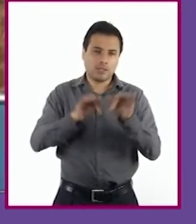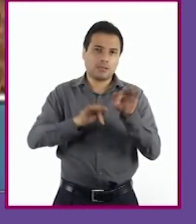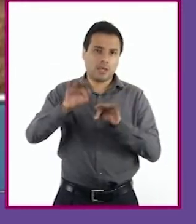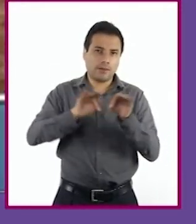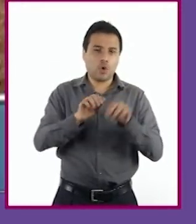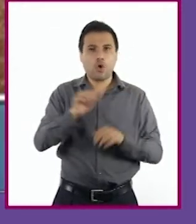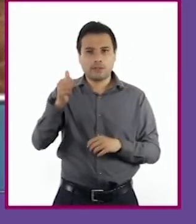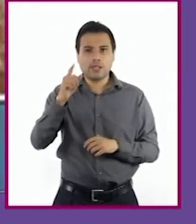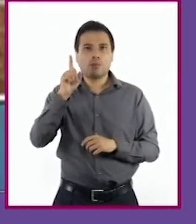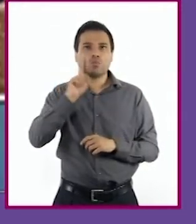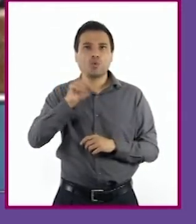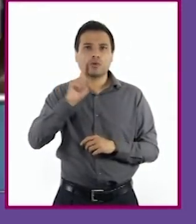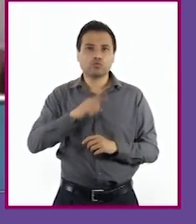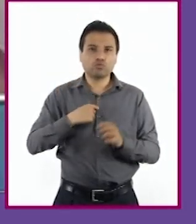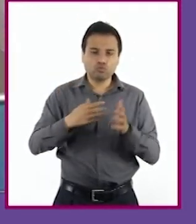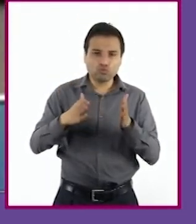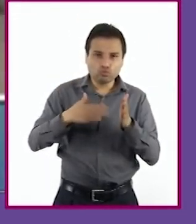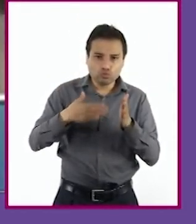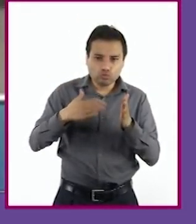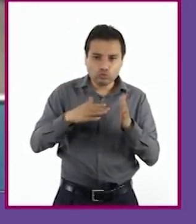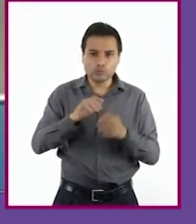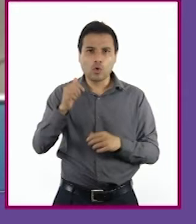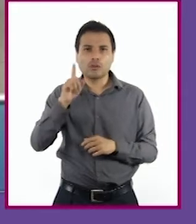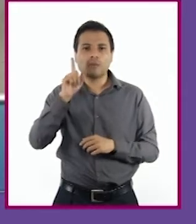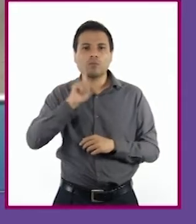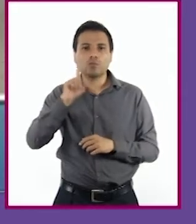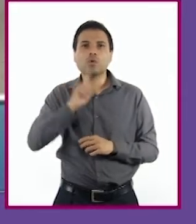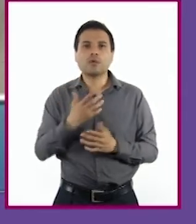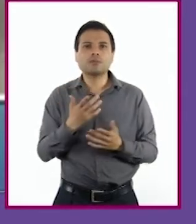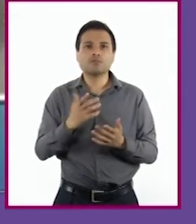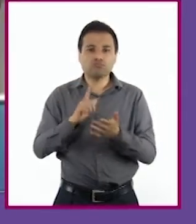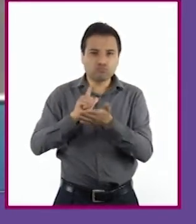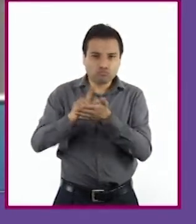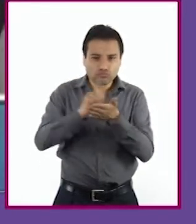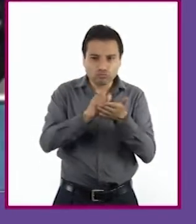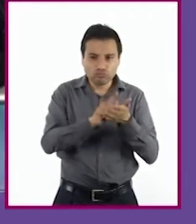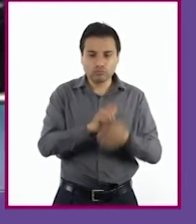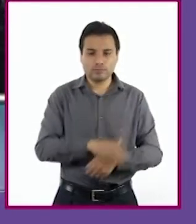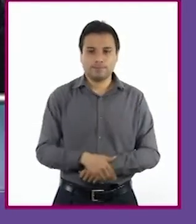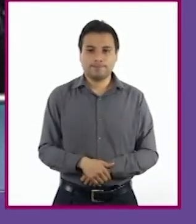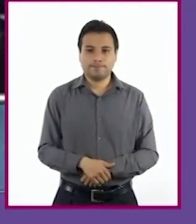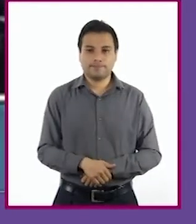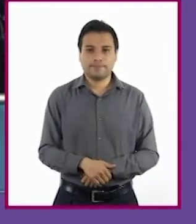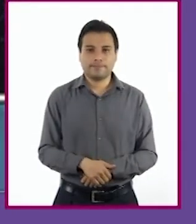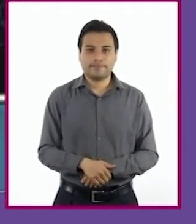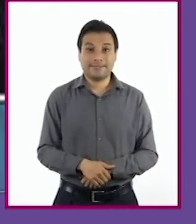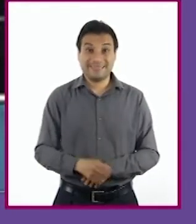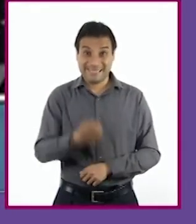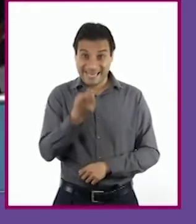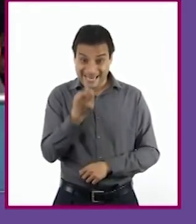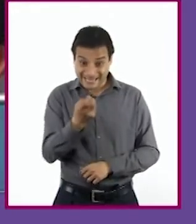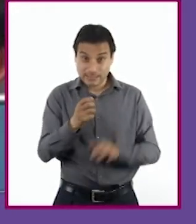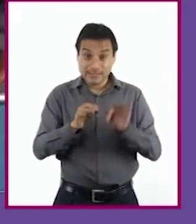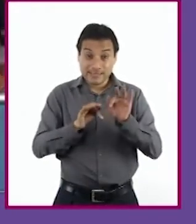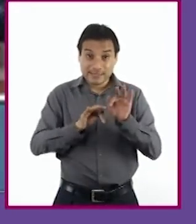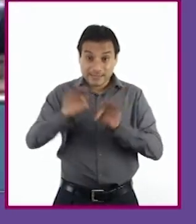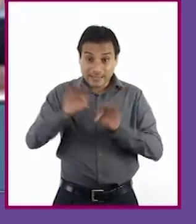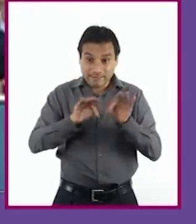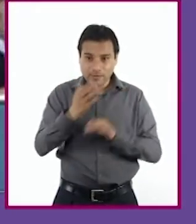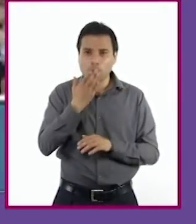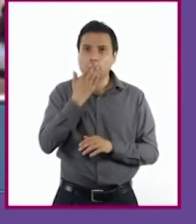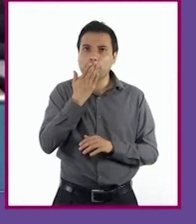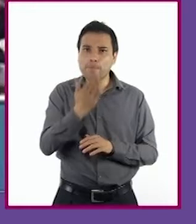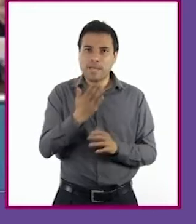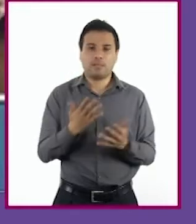Otras ayudaban como cocineras y otras tantas en labores de limpieza. Este trabajo comunitario es un ejemplo